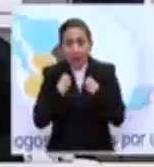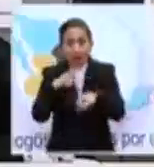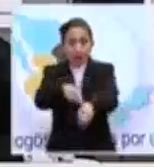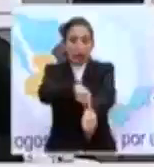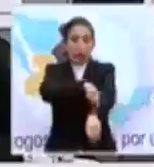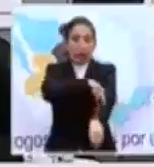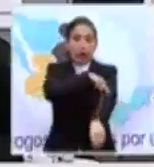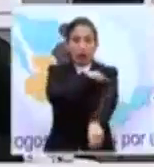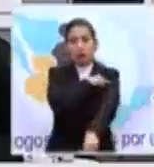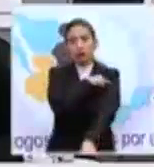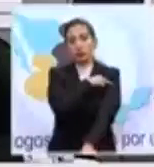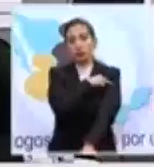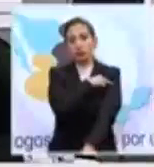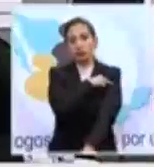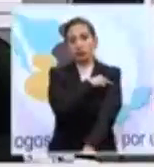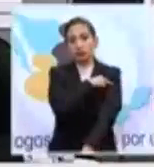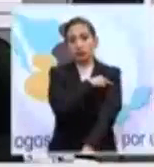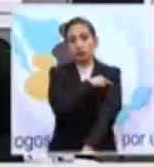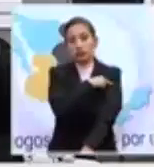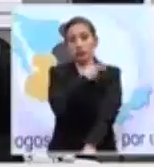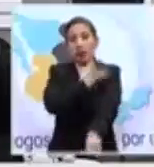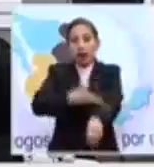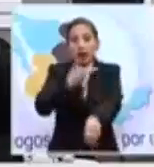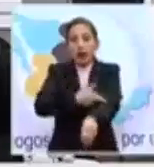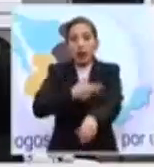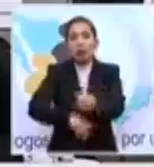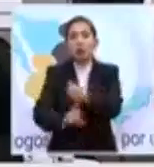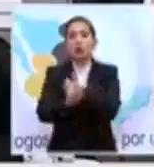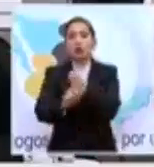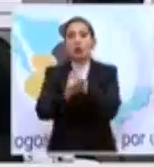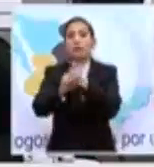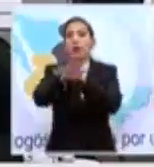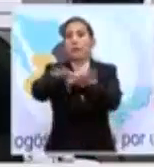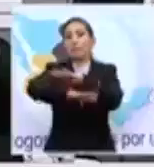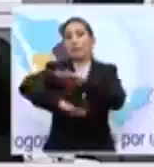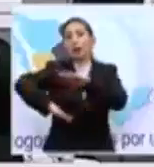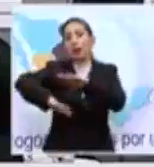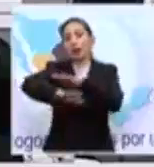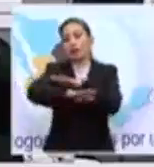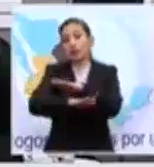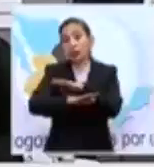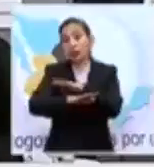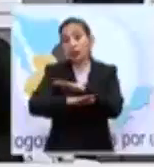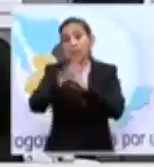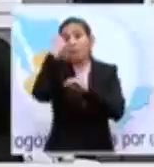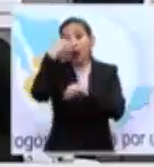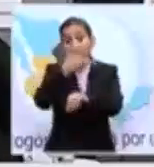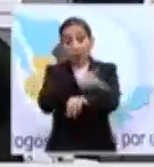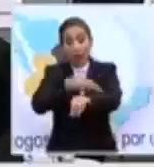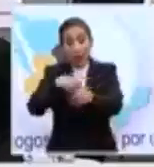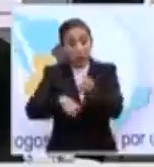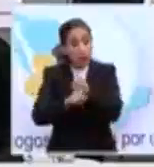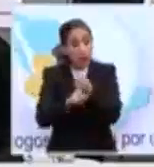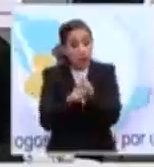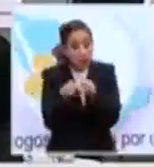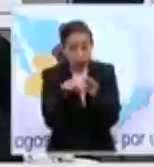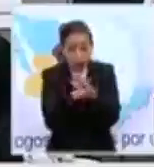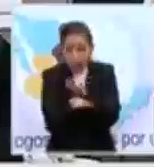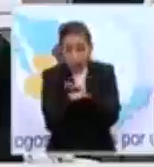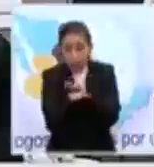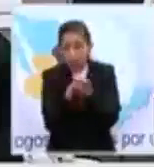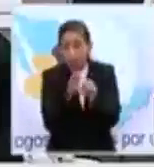largo plazo, con visión de largo plazo. Solucionar el problema de fondo, ¿sí? Y para solucionar el problema de fondo hay que